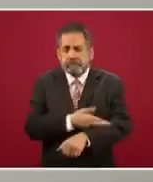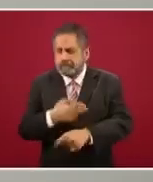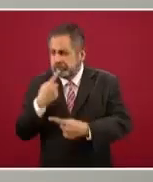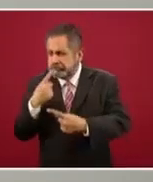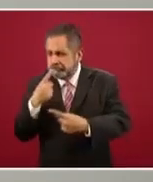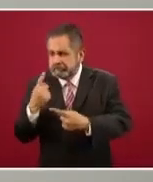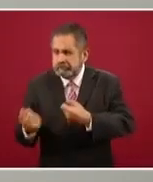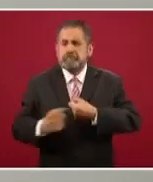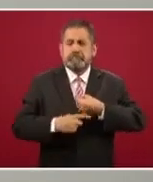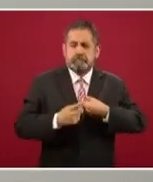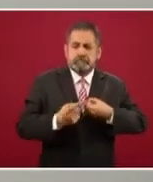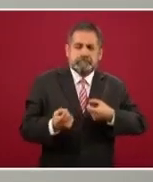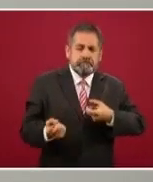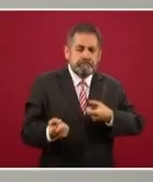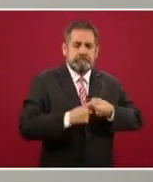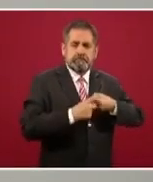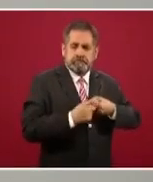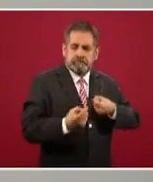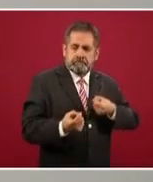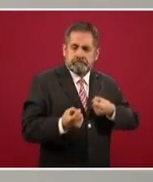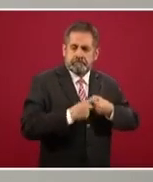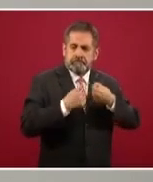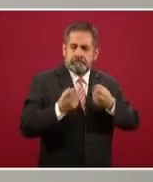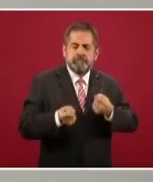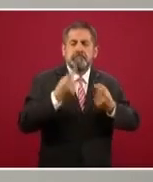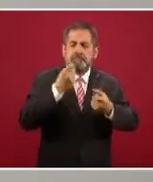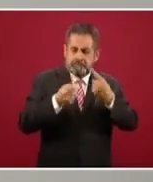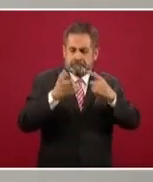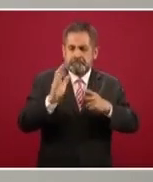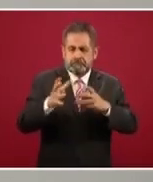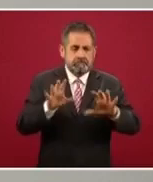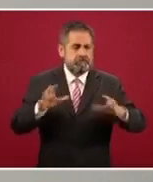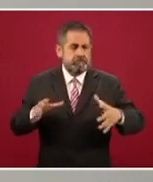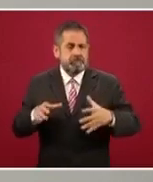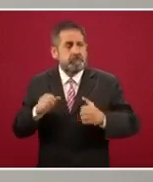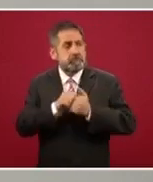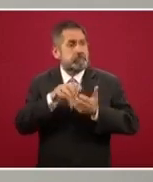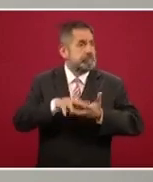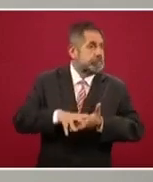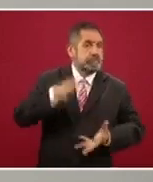se ha adherido el sistema de salud para el bienestar con la